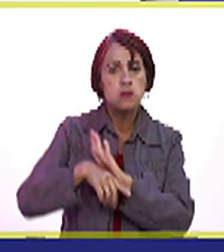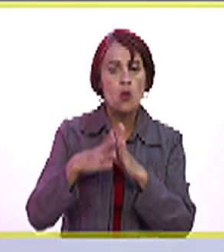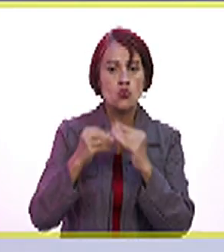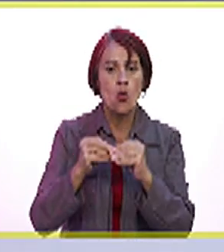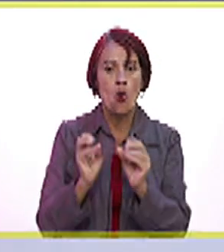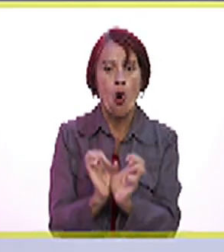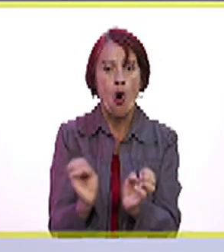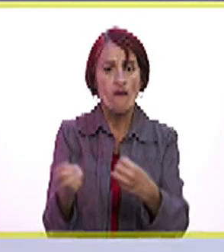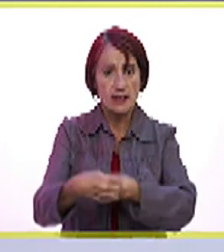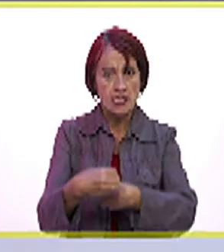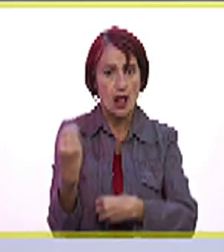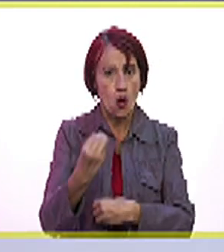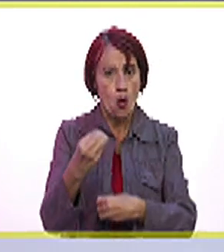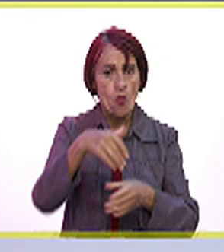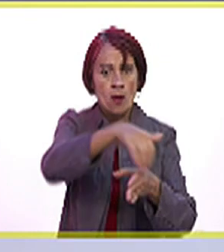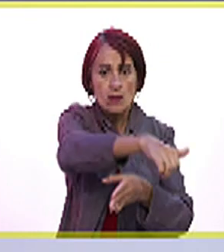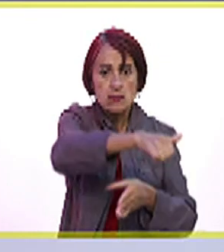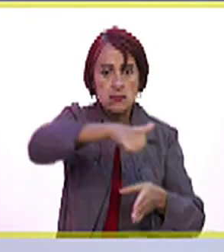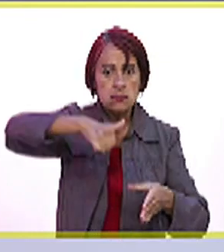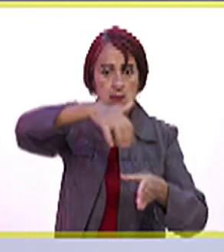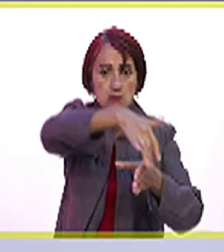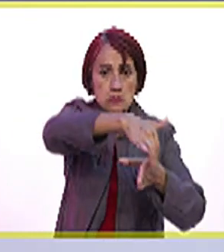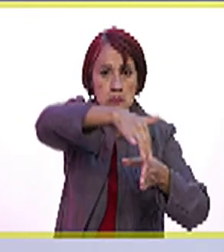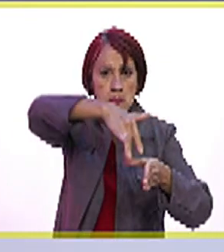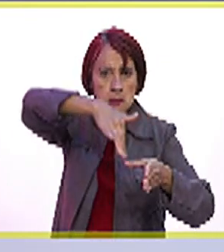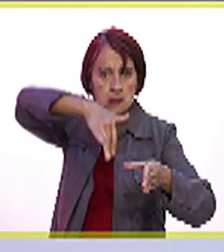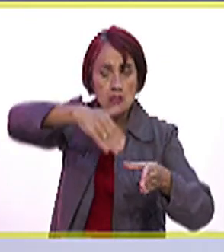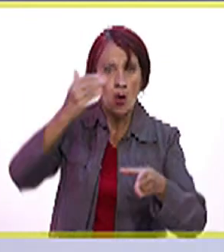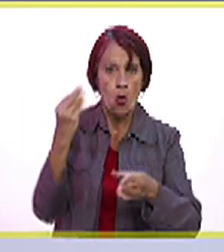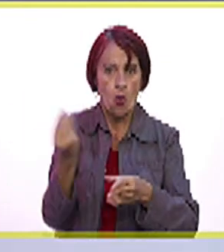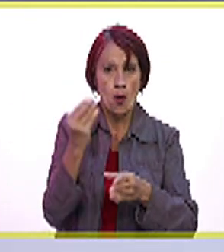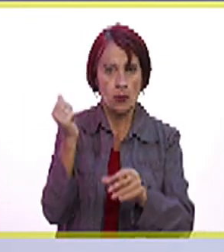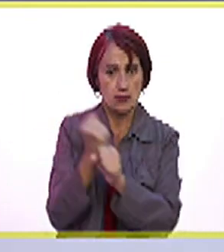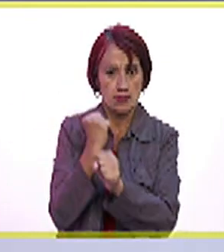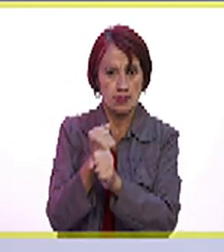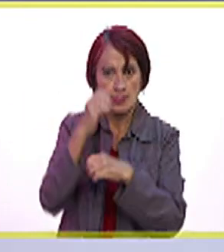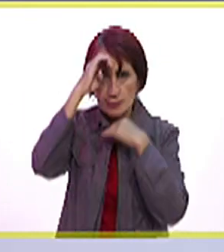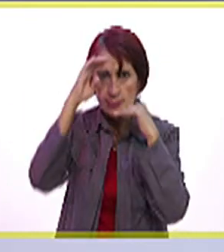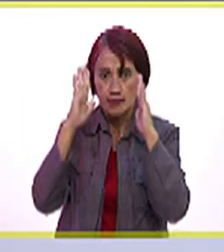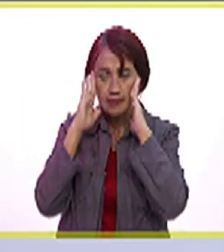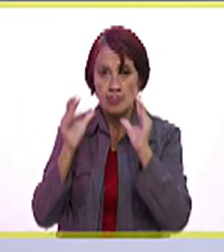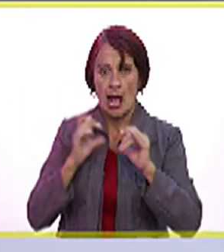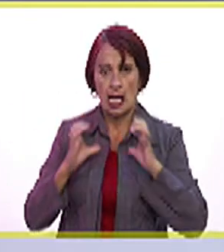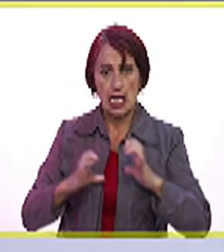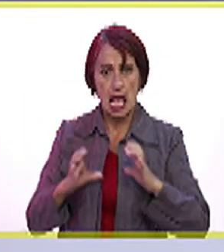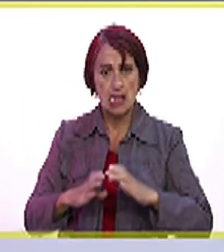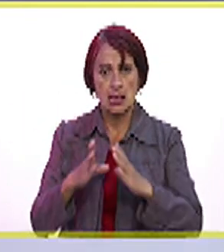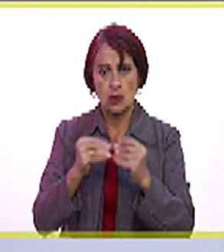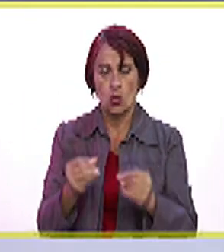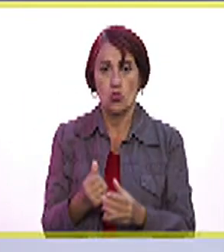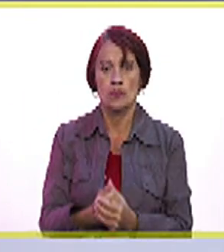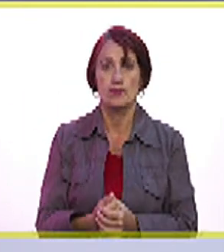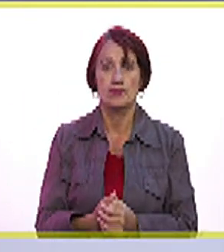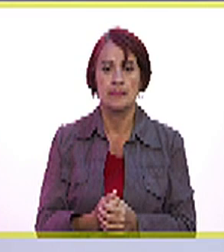oficina. Saber cómo archivar, cómo manejar público y cómo estar en una recepción.